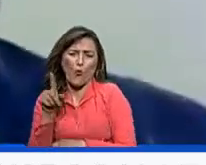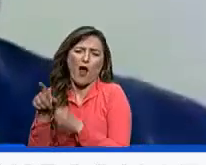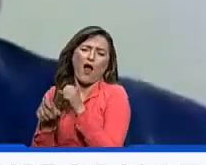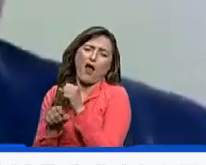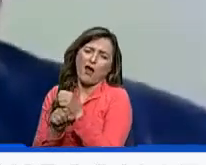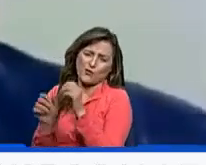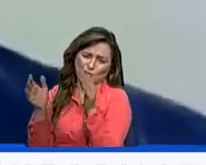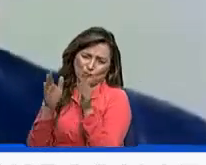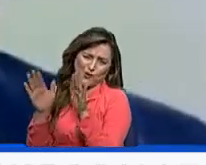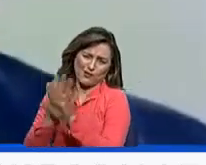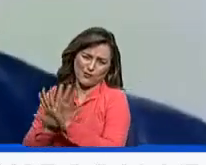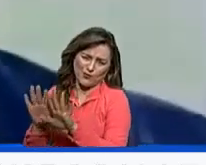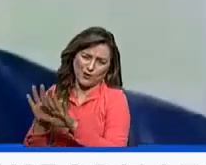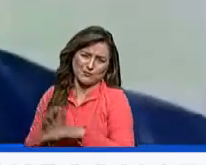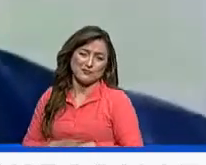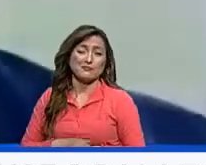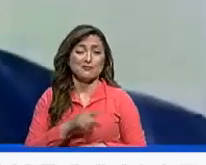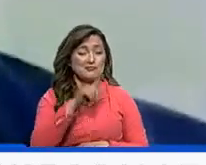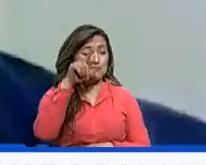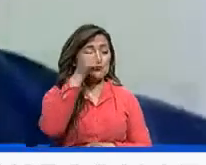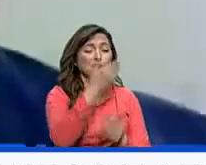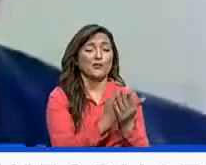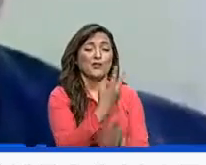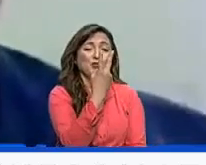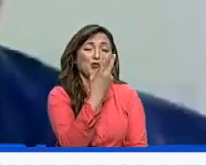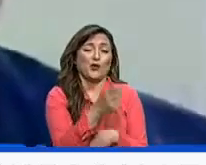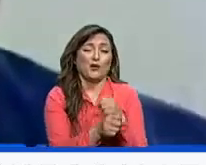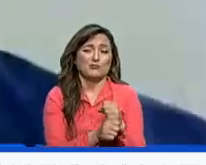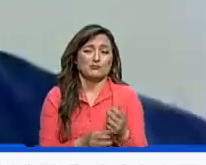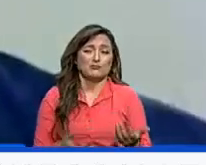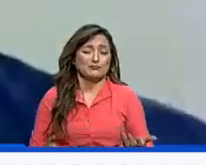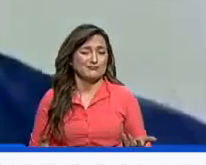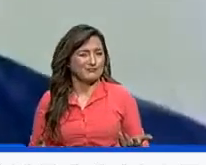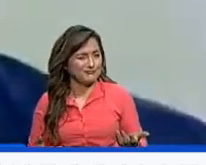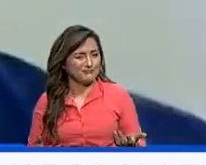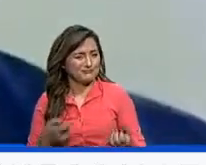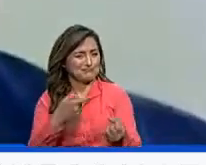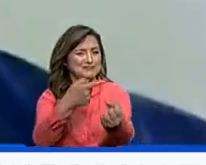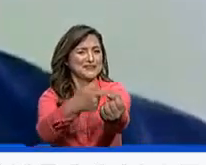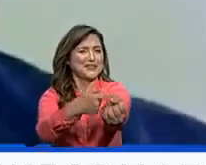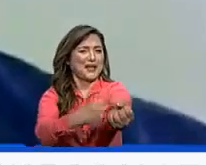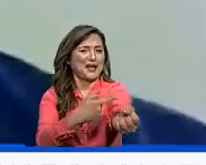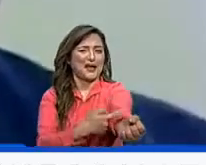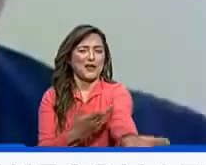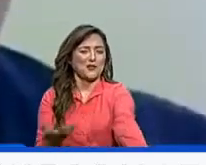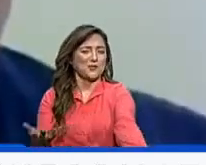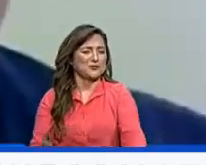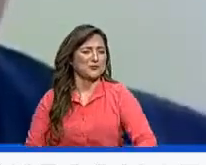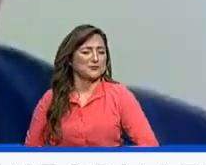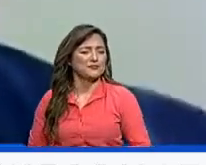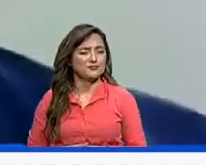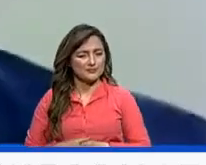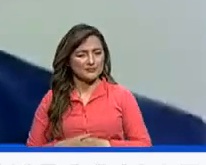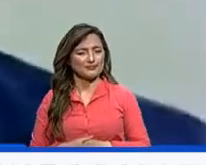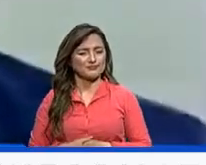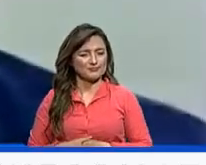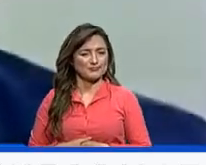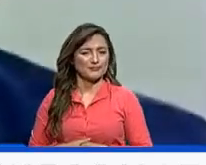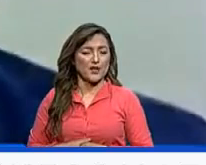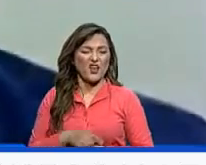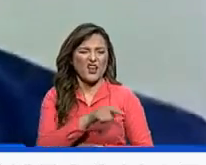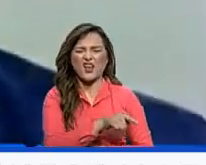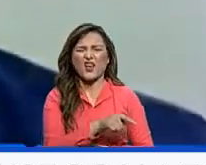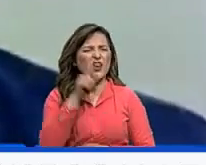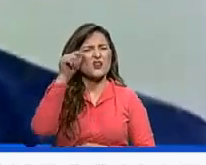un año del tema temporal. Y el gobierno plantea dos, o sea, de alguna forma uno dice, ni el Fondo Monetario se atrevió a tanto, digamos, ¿no? No sé si con el